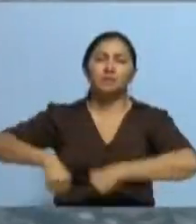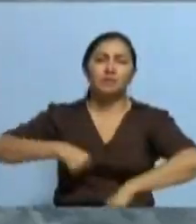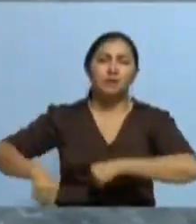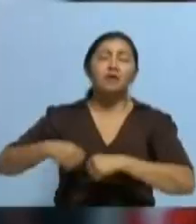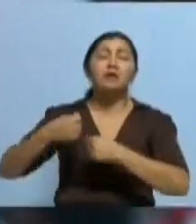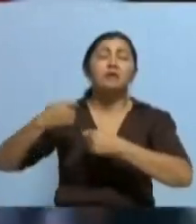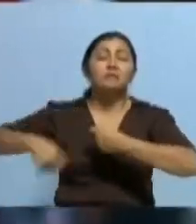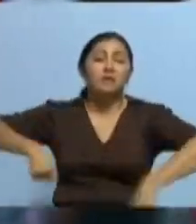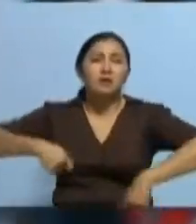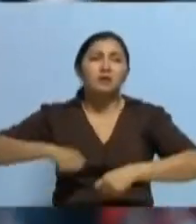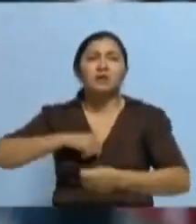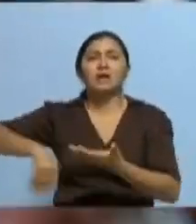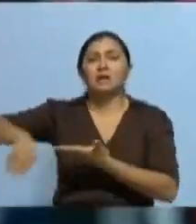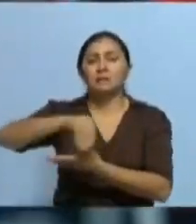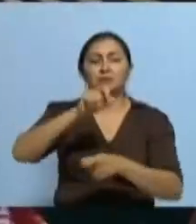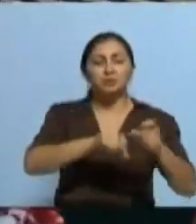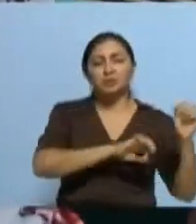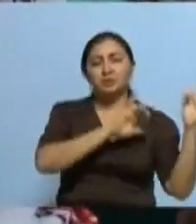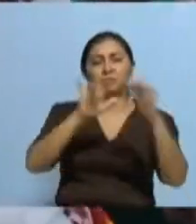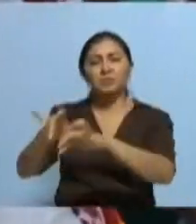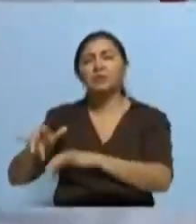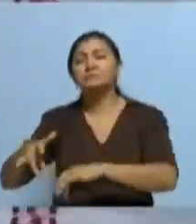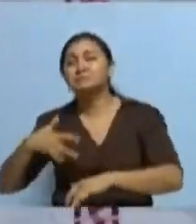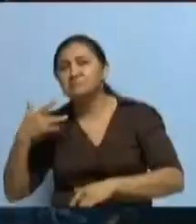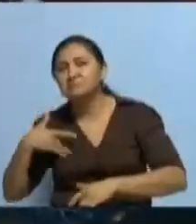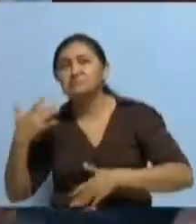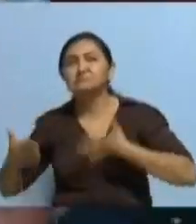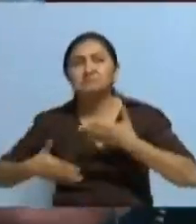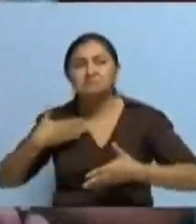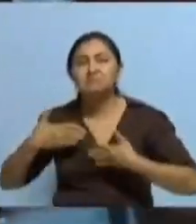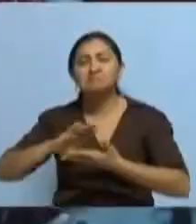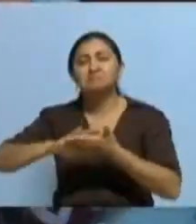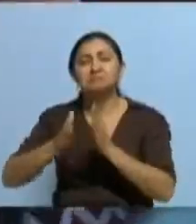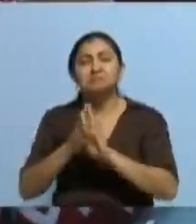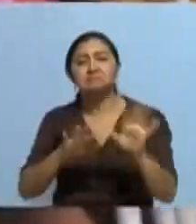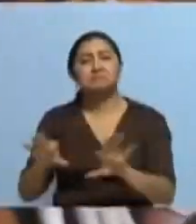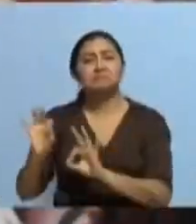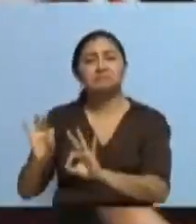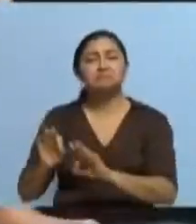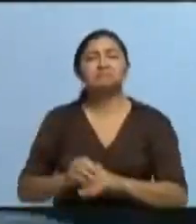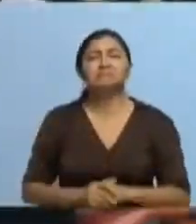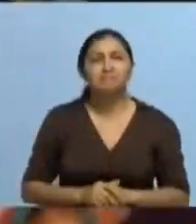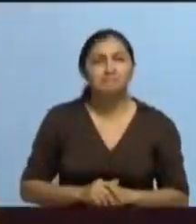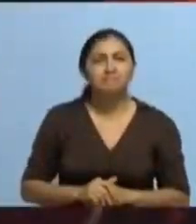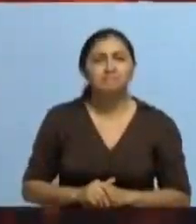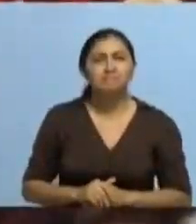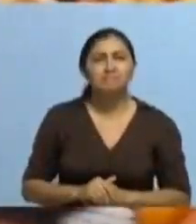los atlanticenses puedan vivir y disfrutar de estas fiestas en paz y armonía.